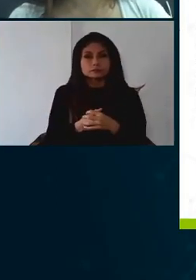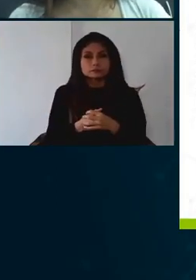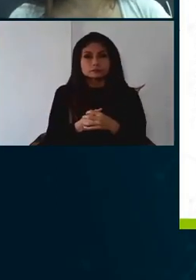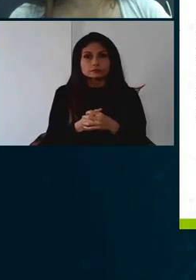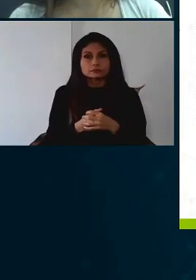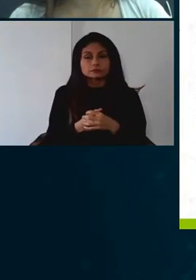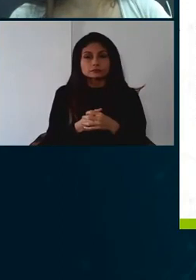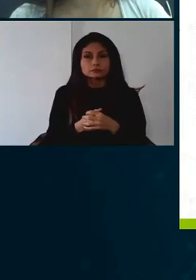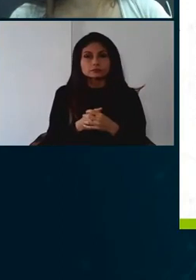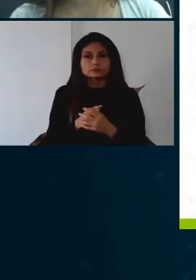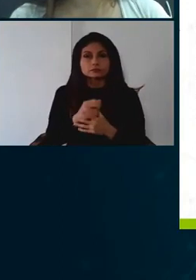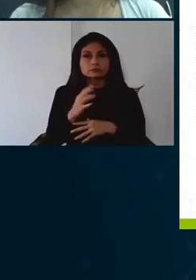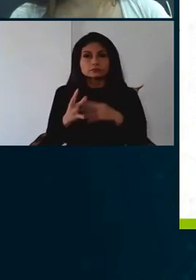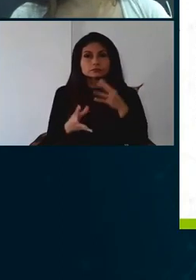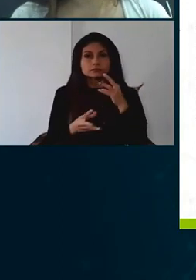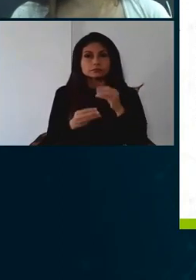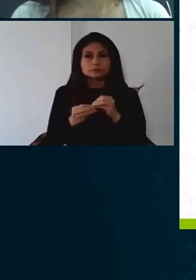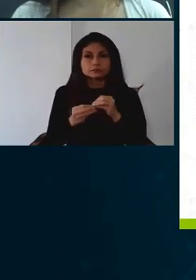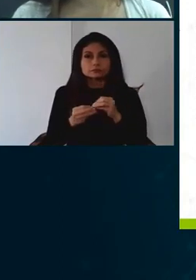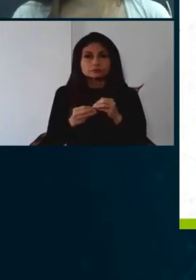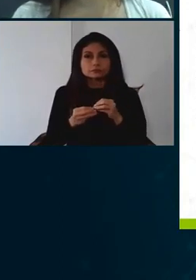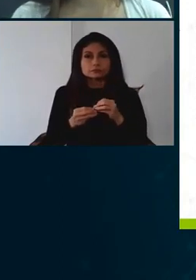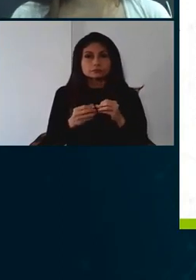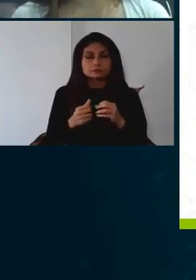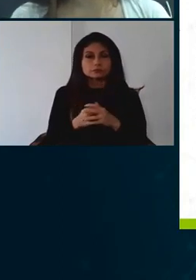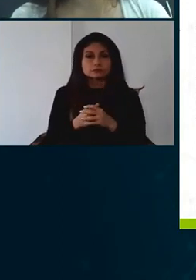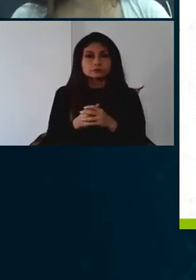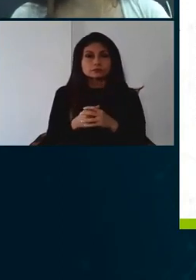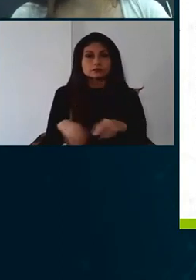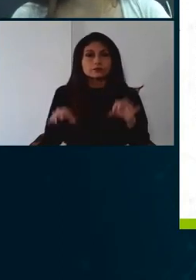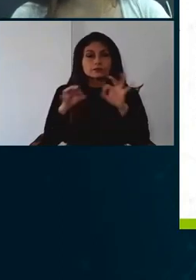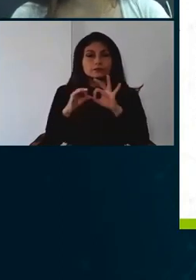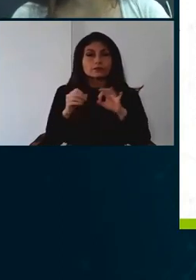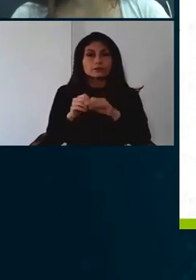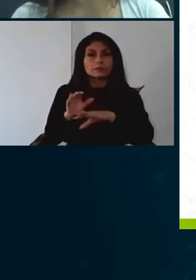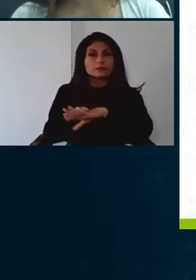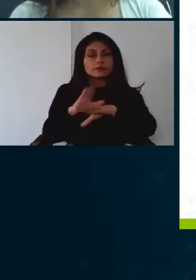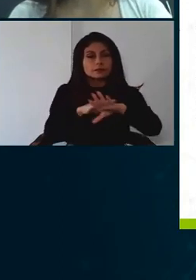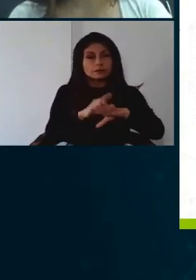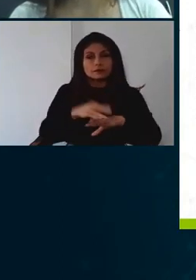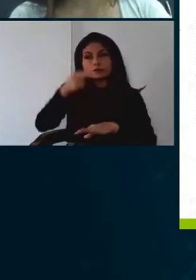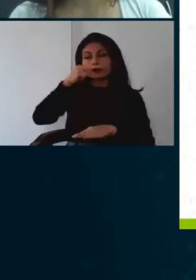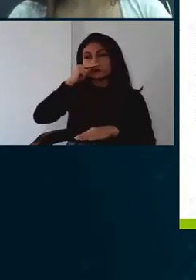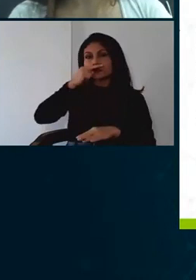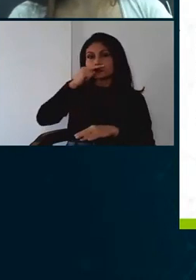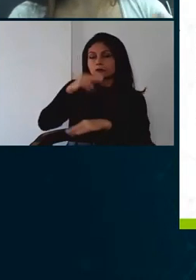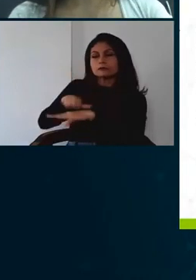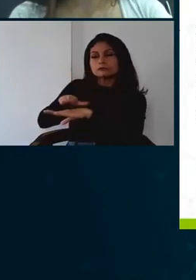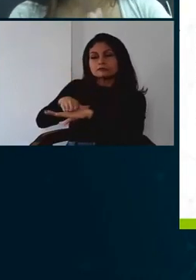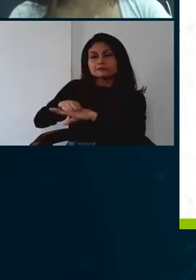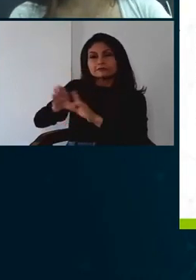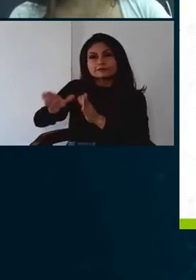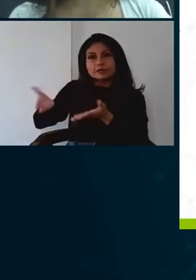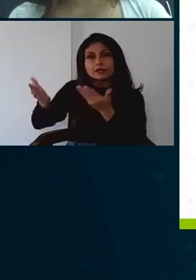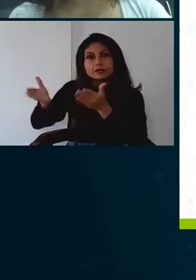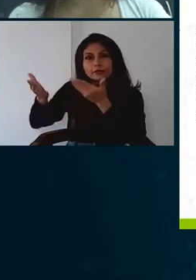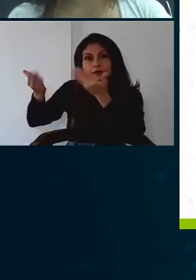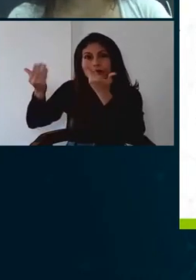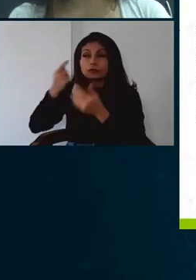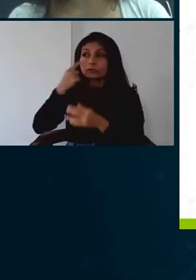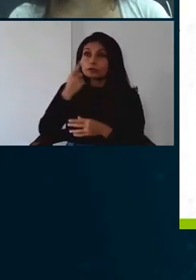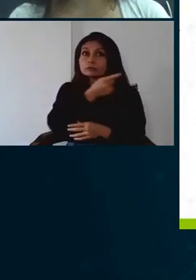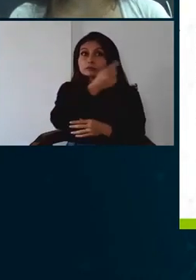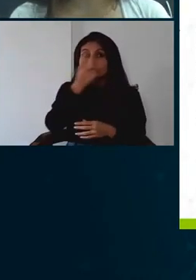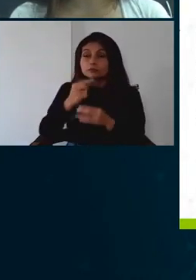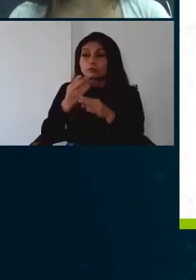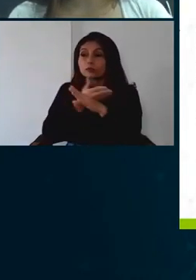Adicional también de que fuera de que eso también debemos de incentivarlos, ¿cierto? De decirles cuál es el problema, qué